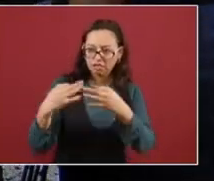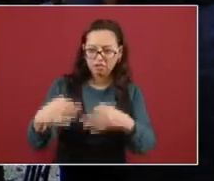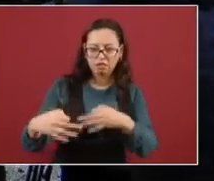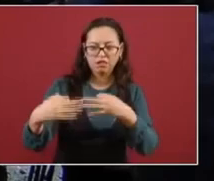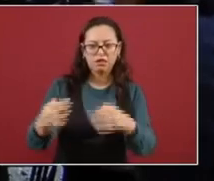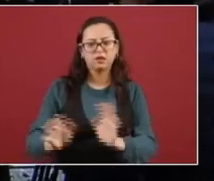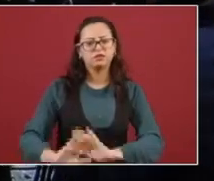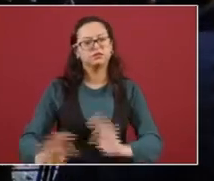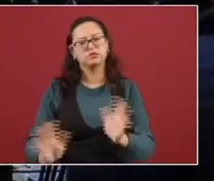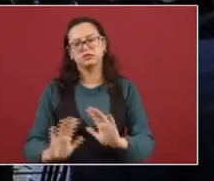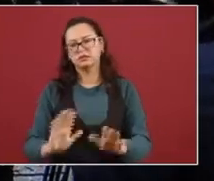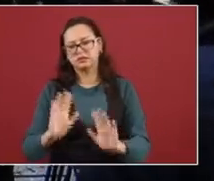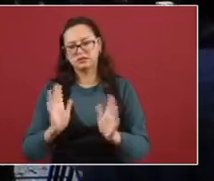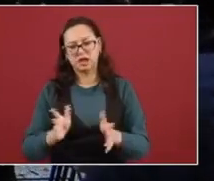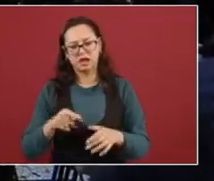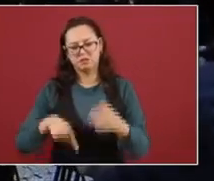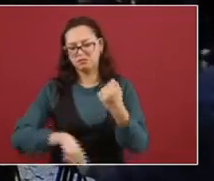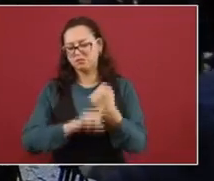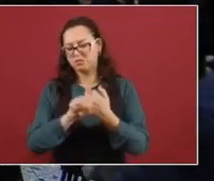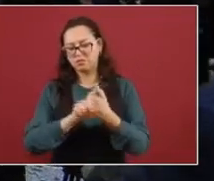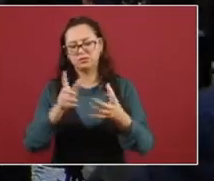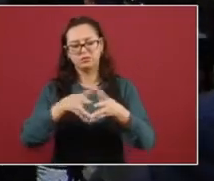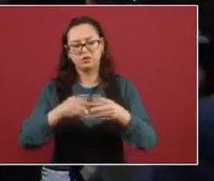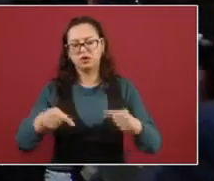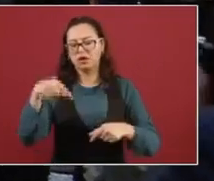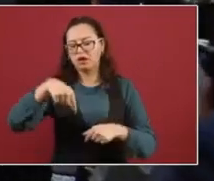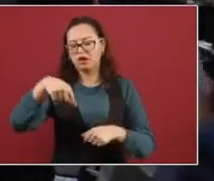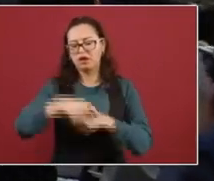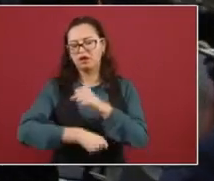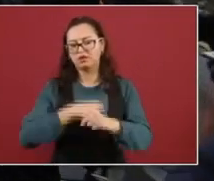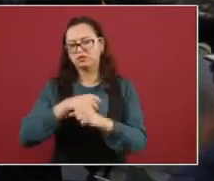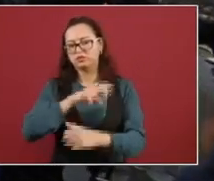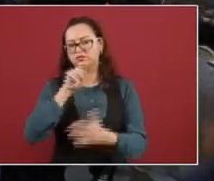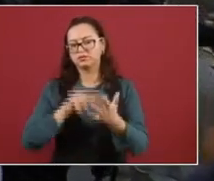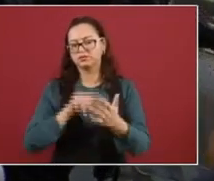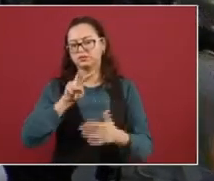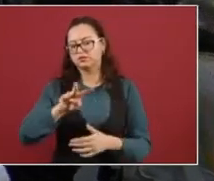año y vamos también